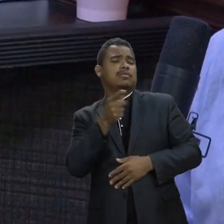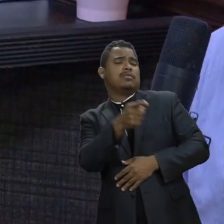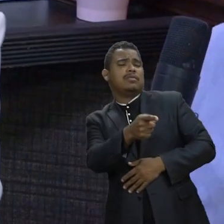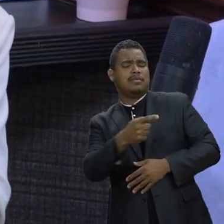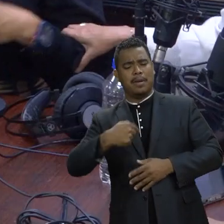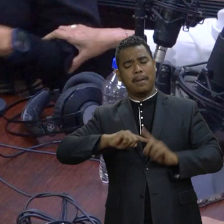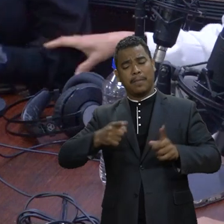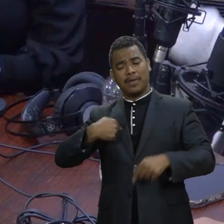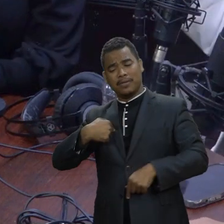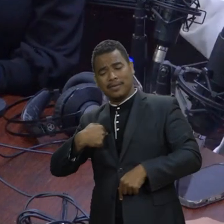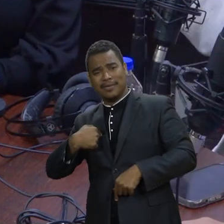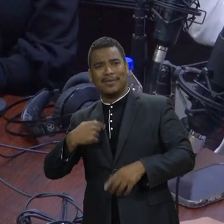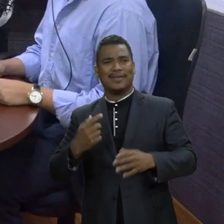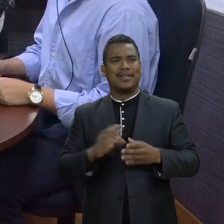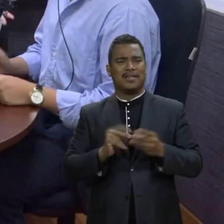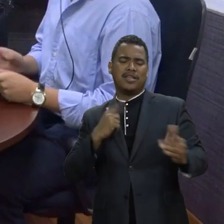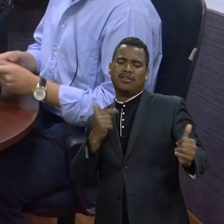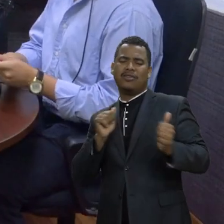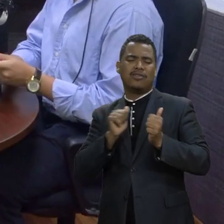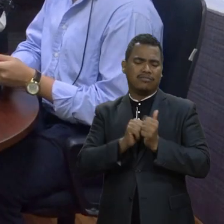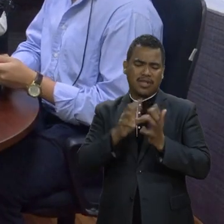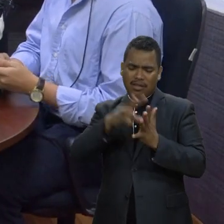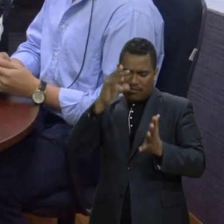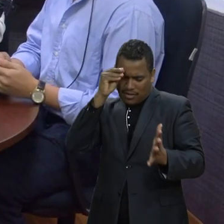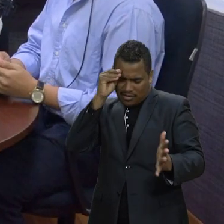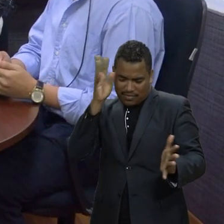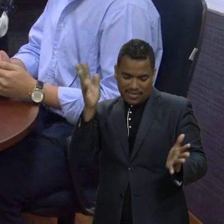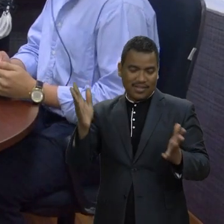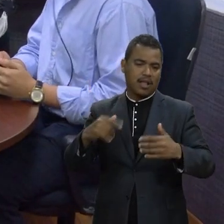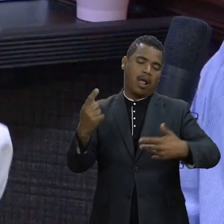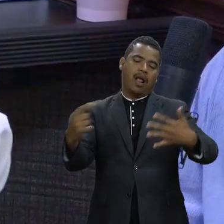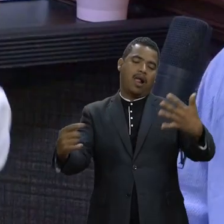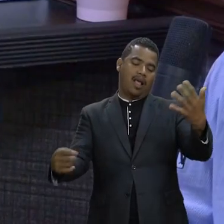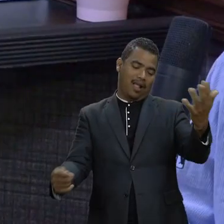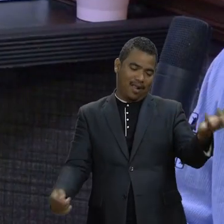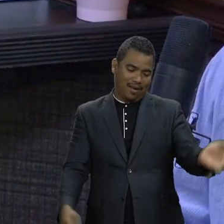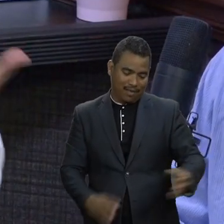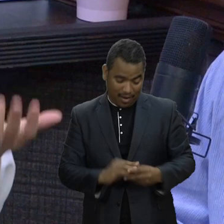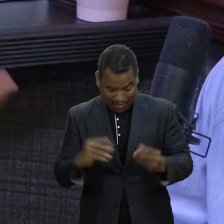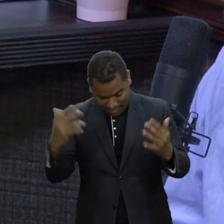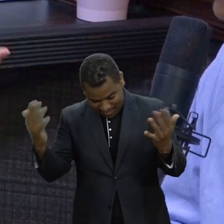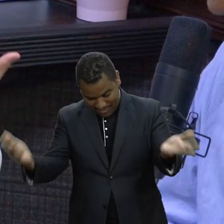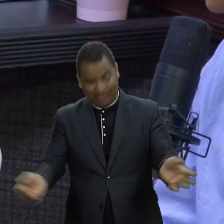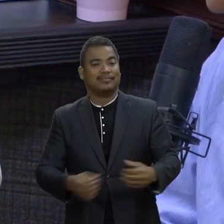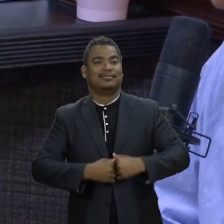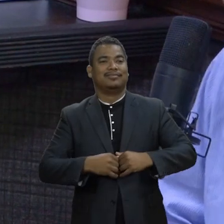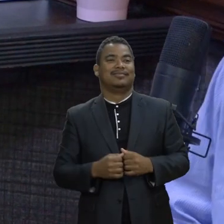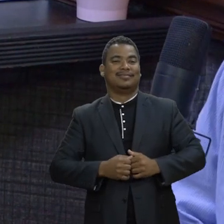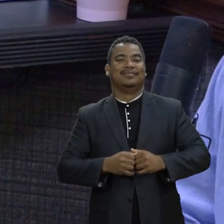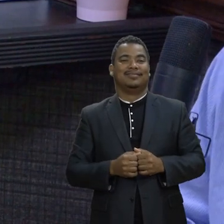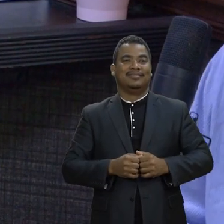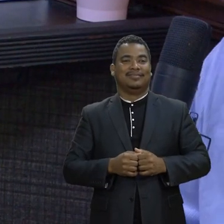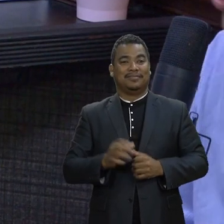he comenzado. Ah, y contigo aprendí. Exacto, ahí vienen todas ya.